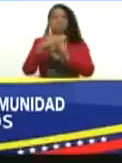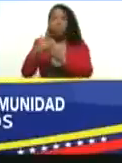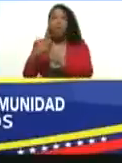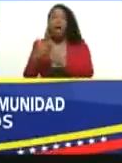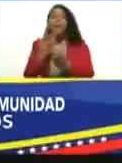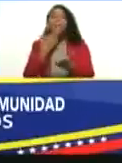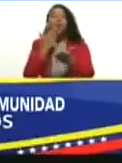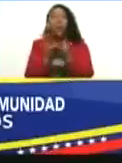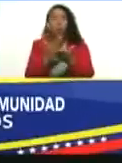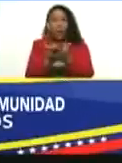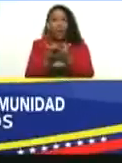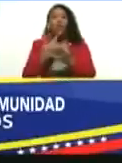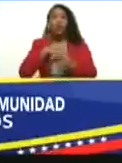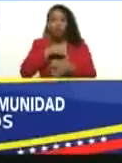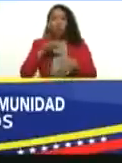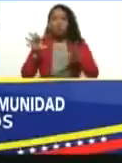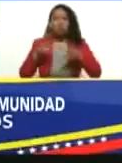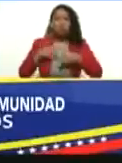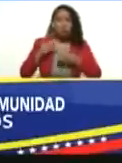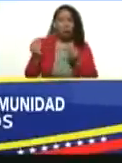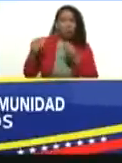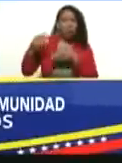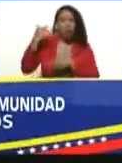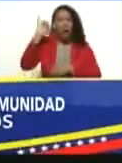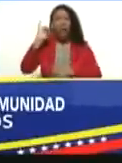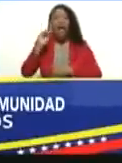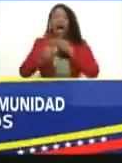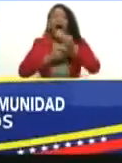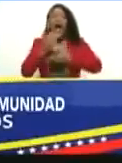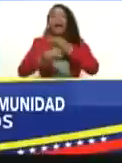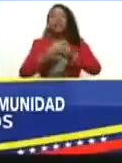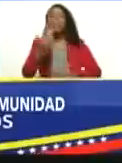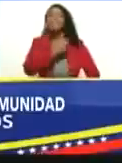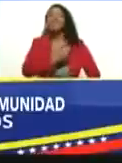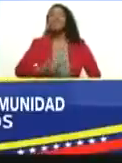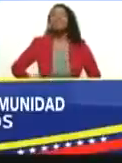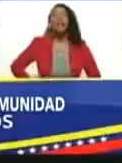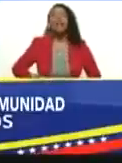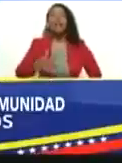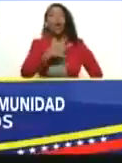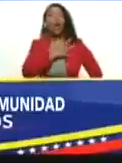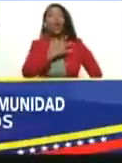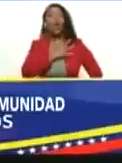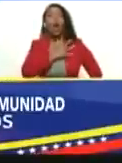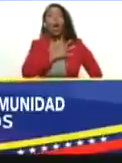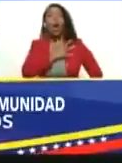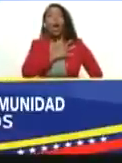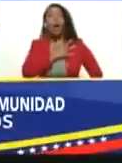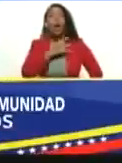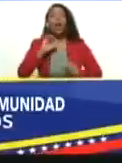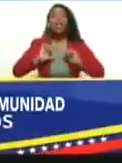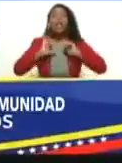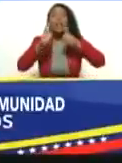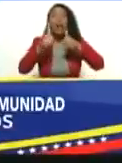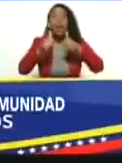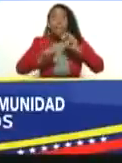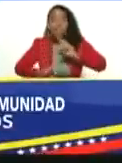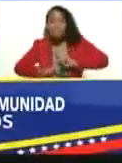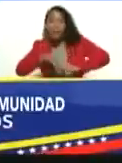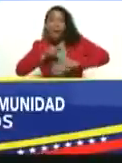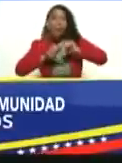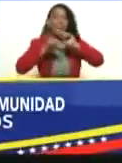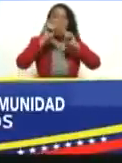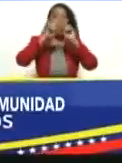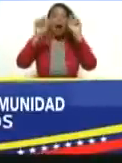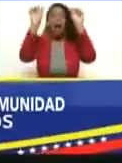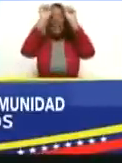propuesta que ha hecho el presidente Lula da Silva de iniciar la construcción de un